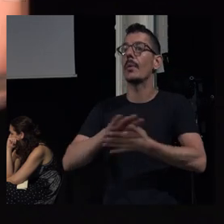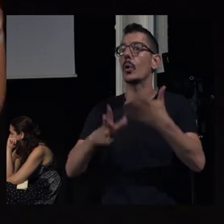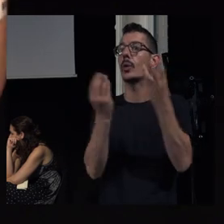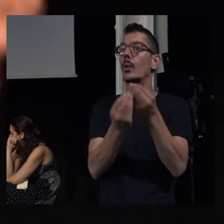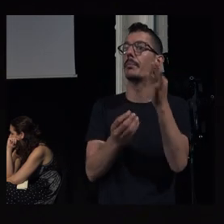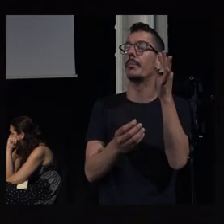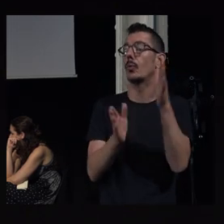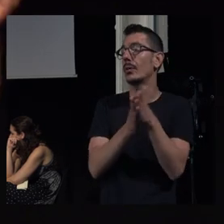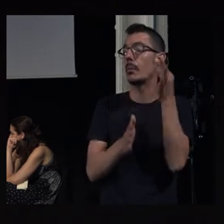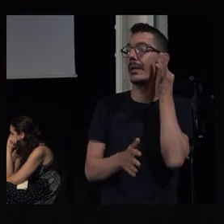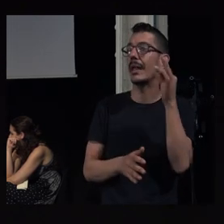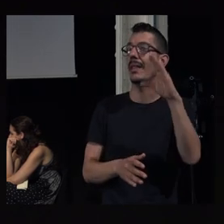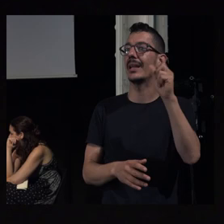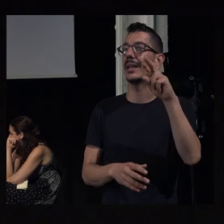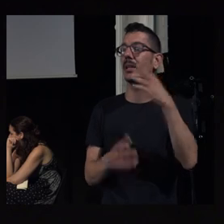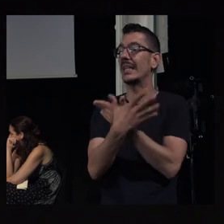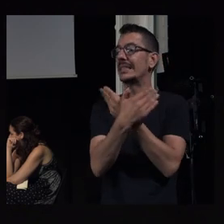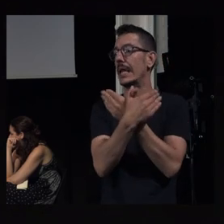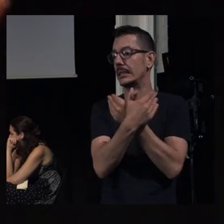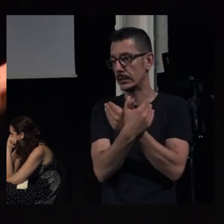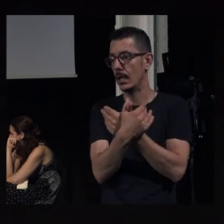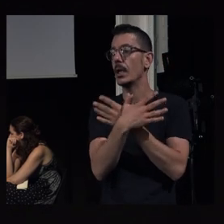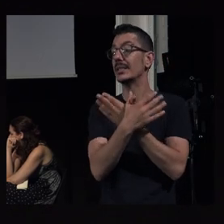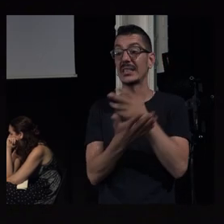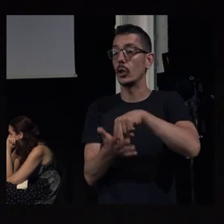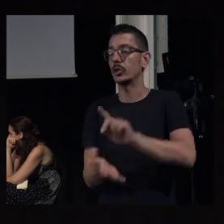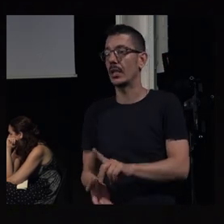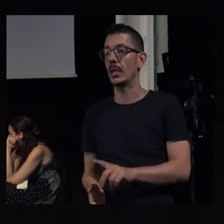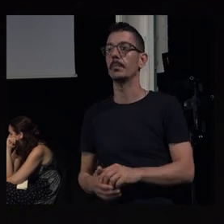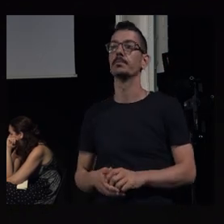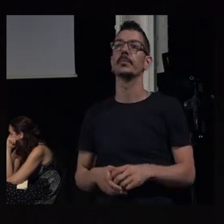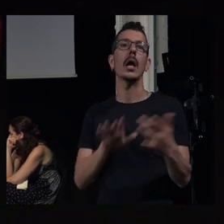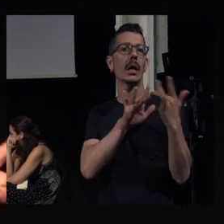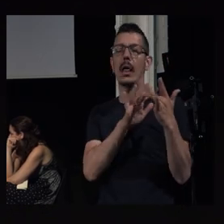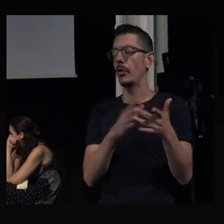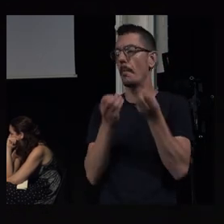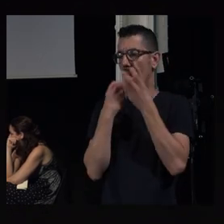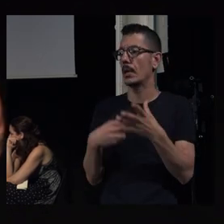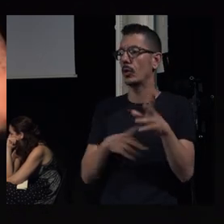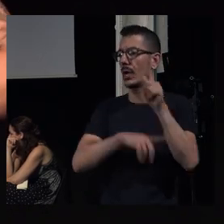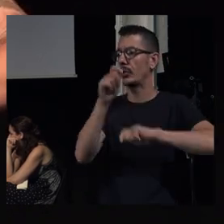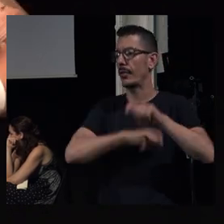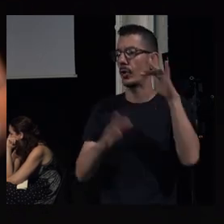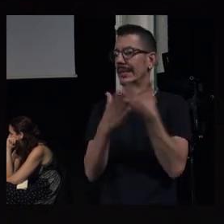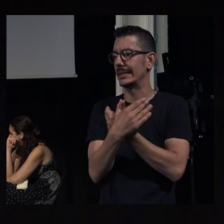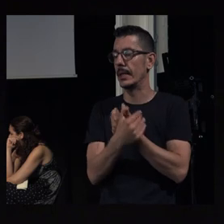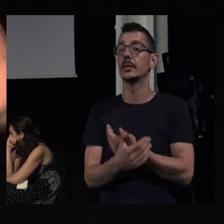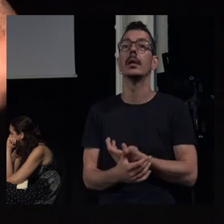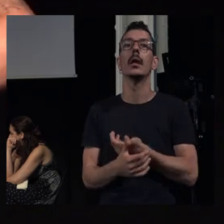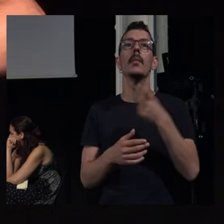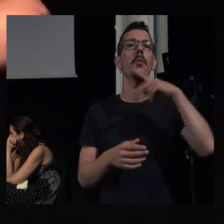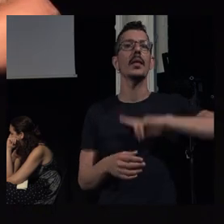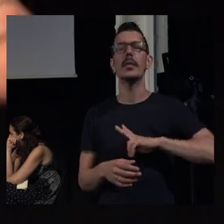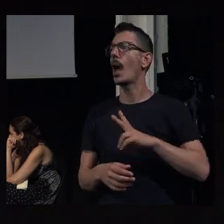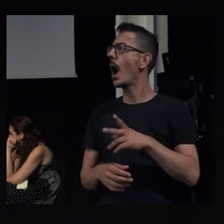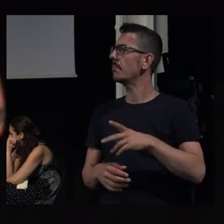cada sitio será distinto, ¿no? Hay una relación más o menos bien con la gente de Crisalis, y entonces me venía porque le habían hecho una crítica desde el feminismo, ¿no? Y entonces me dicen,